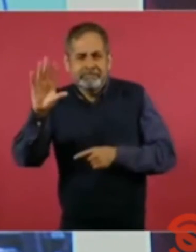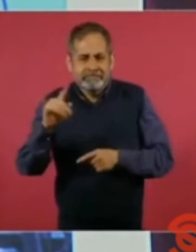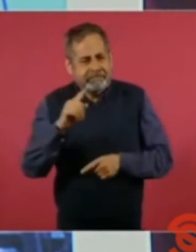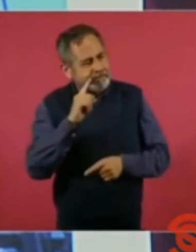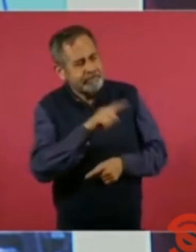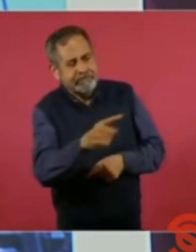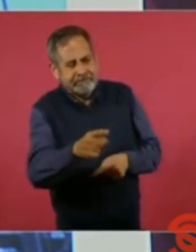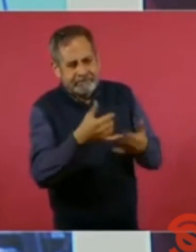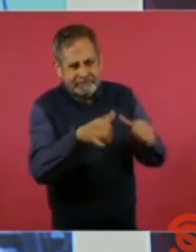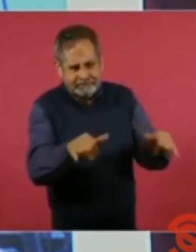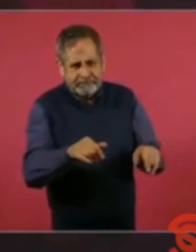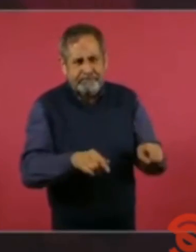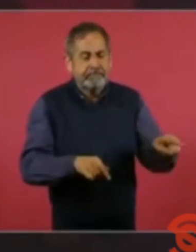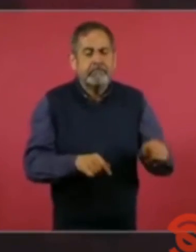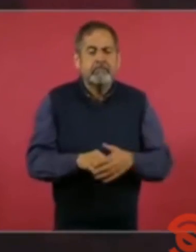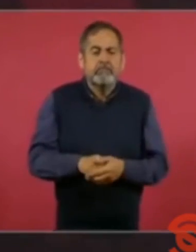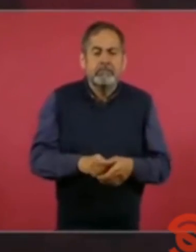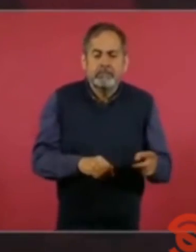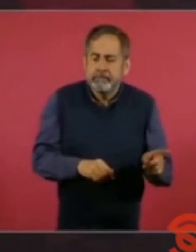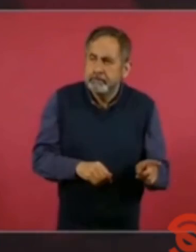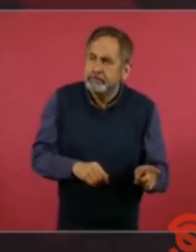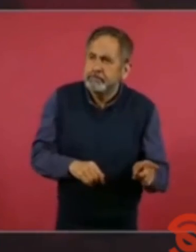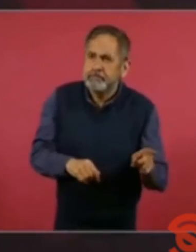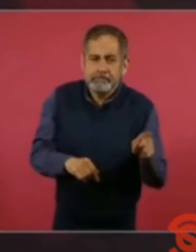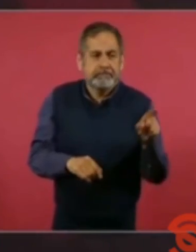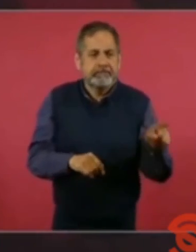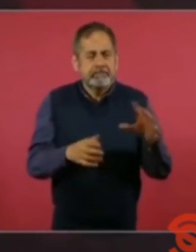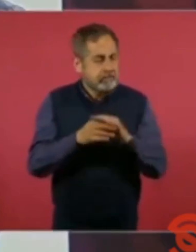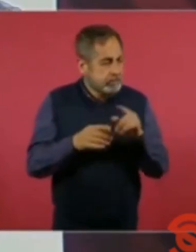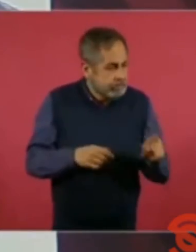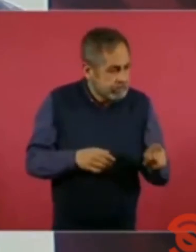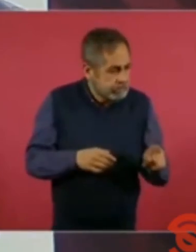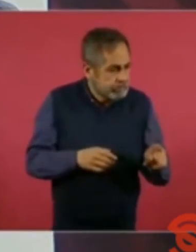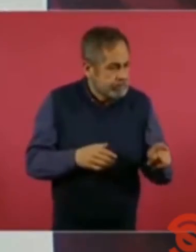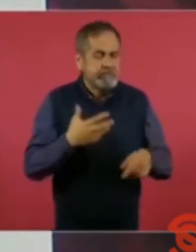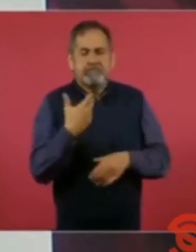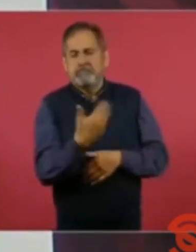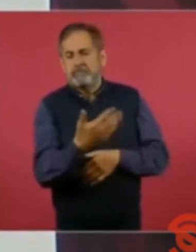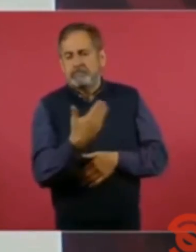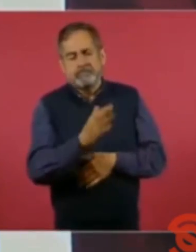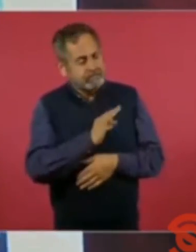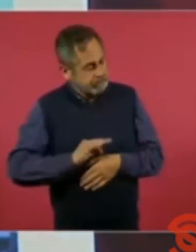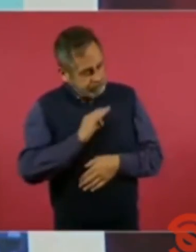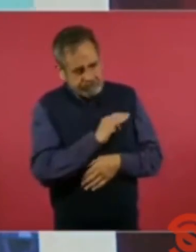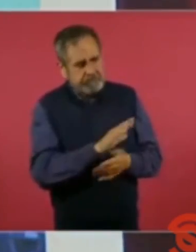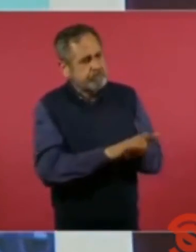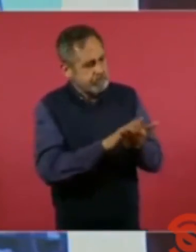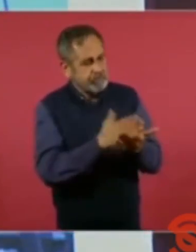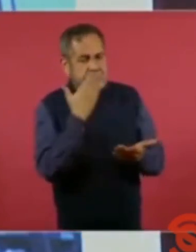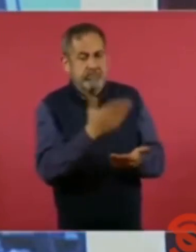leí un mensaje del yerno de Carlos Slim,